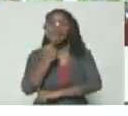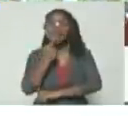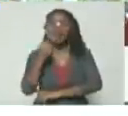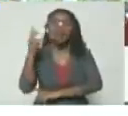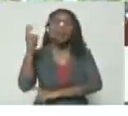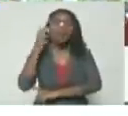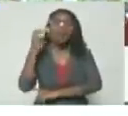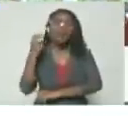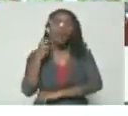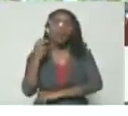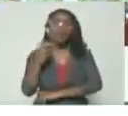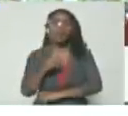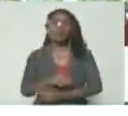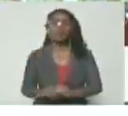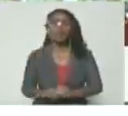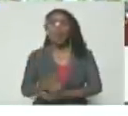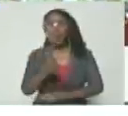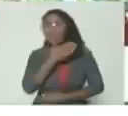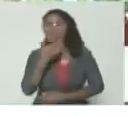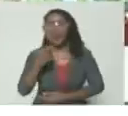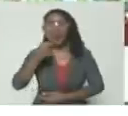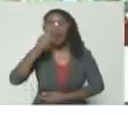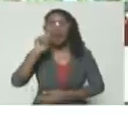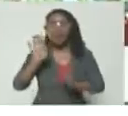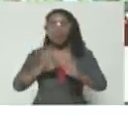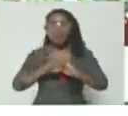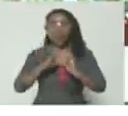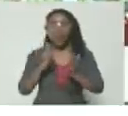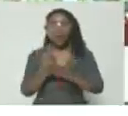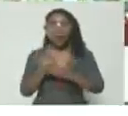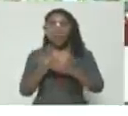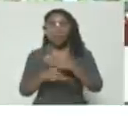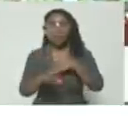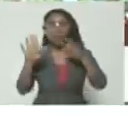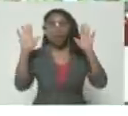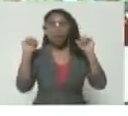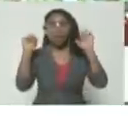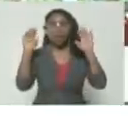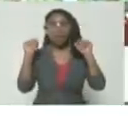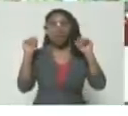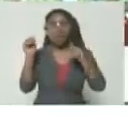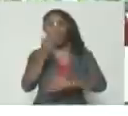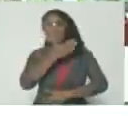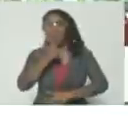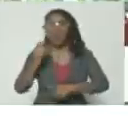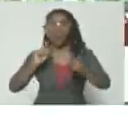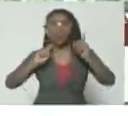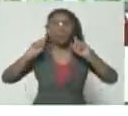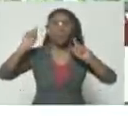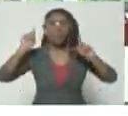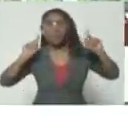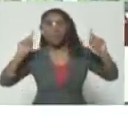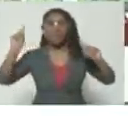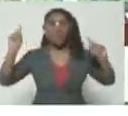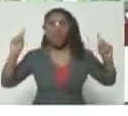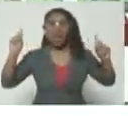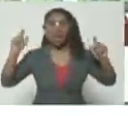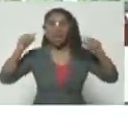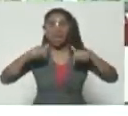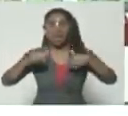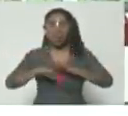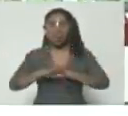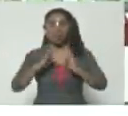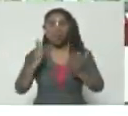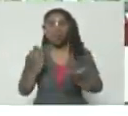cacao y con el mejor café del mundo, vamos a despedirnos con la mejor música de este